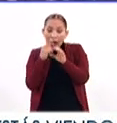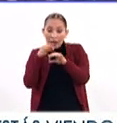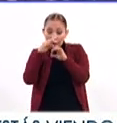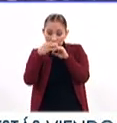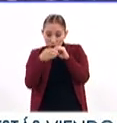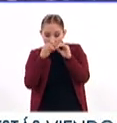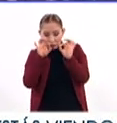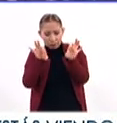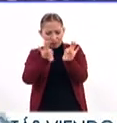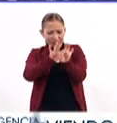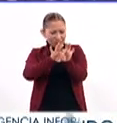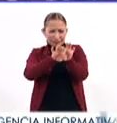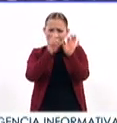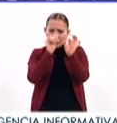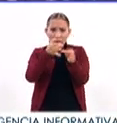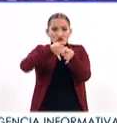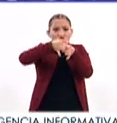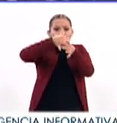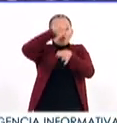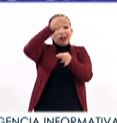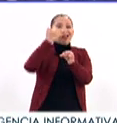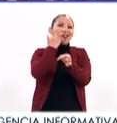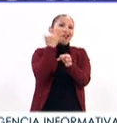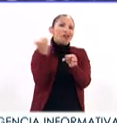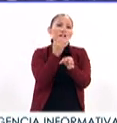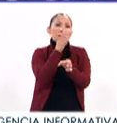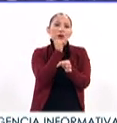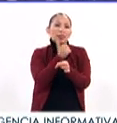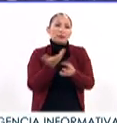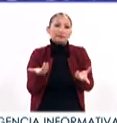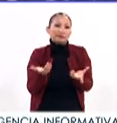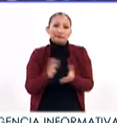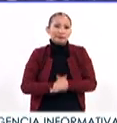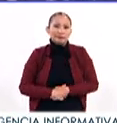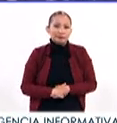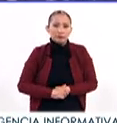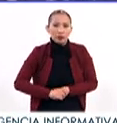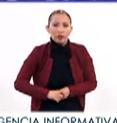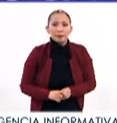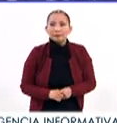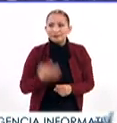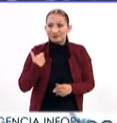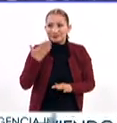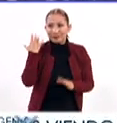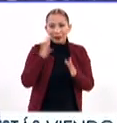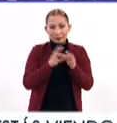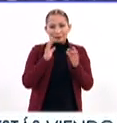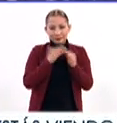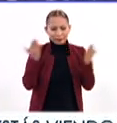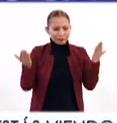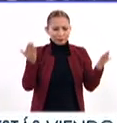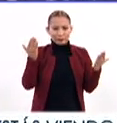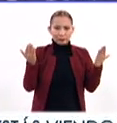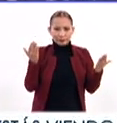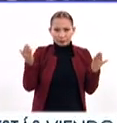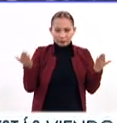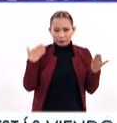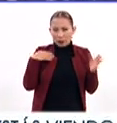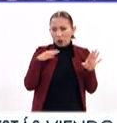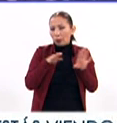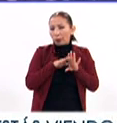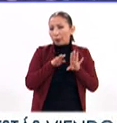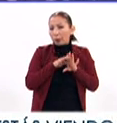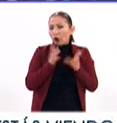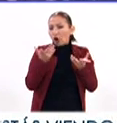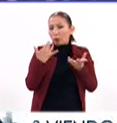solde quede totalmente derecha. Si solda chueca ya no se puede enderezar. Claro, y platicábamos hace rato en un comparativo, digo, de forma